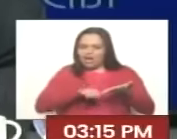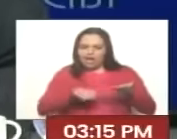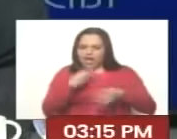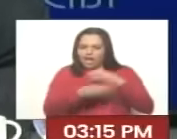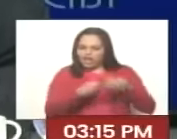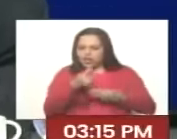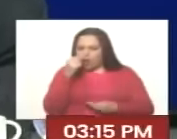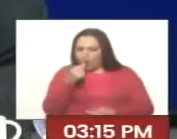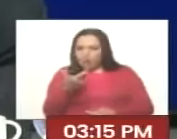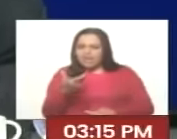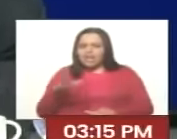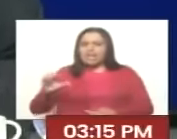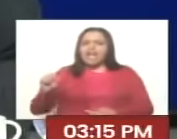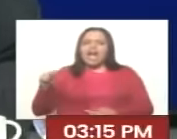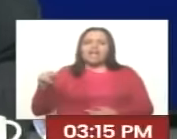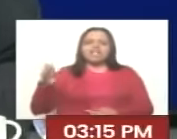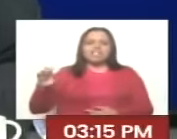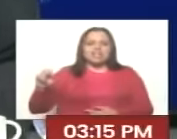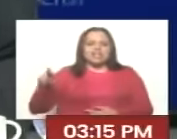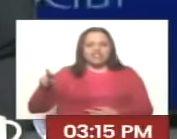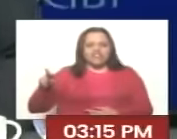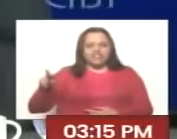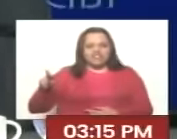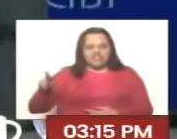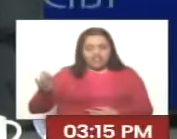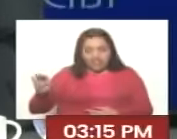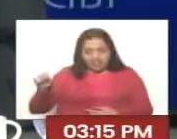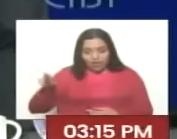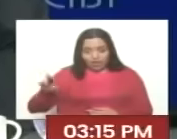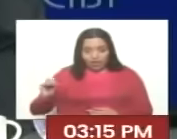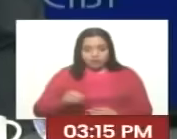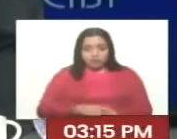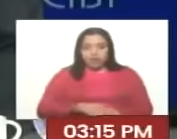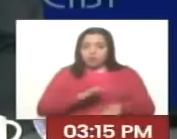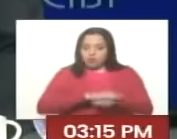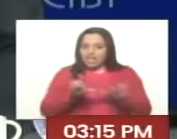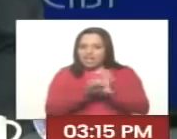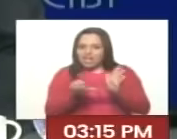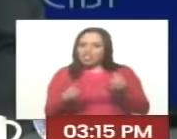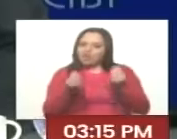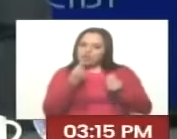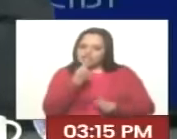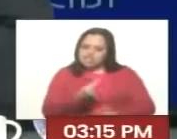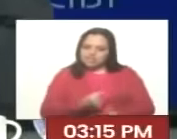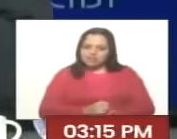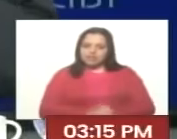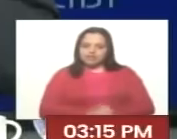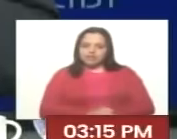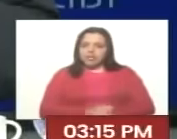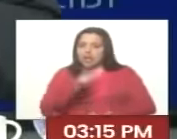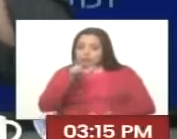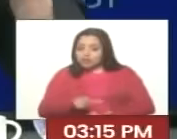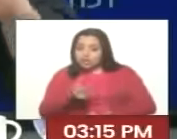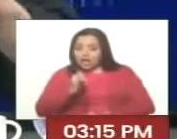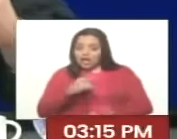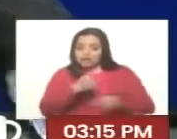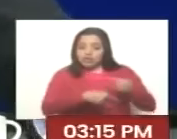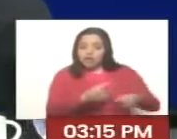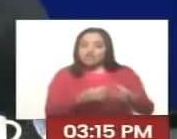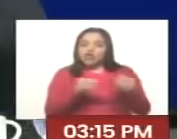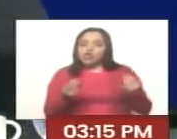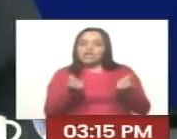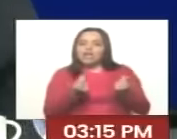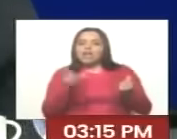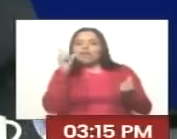porque en este caso, ¿quién sería? Fíjate tú la ley en este sentido que dice. ¿Quién sería el heredero de toda esa regalía?